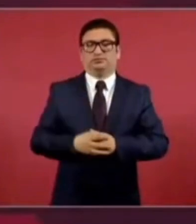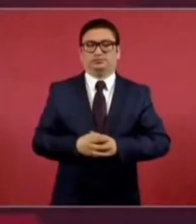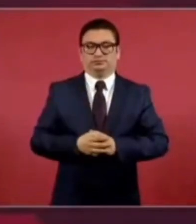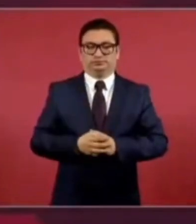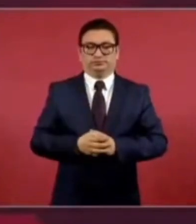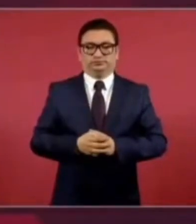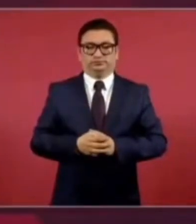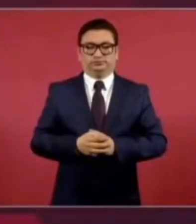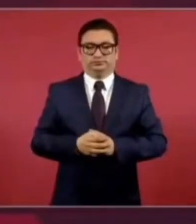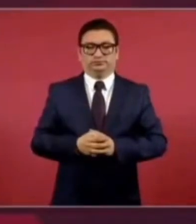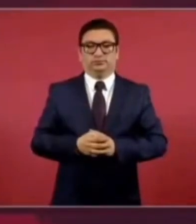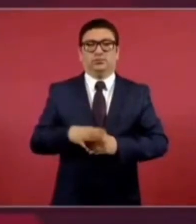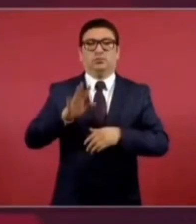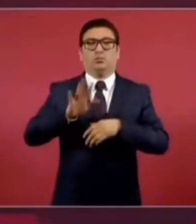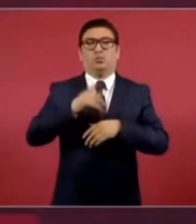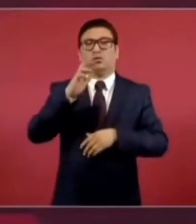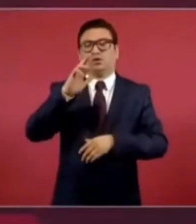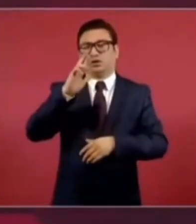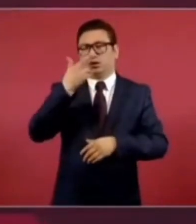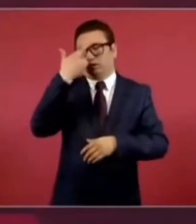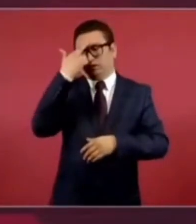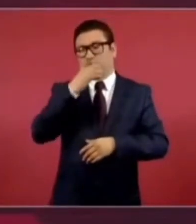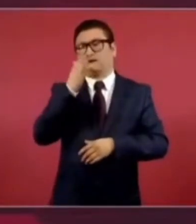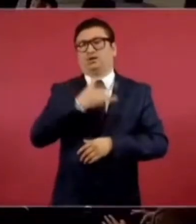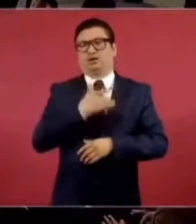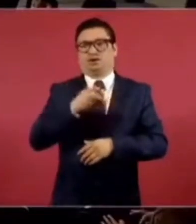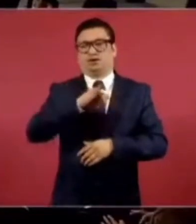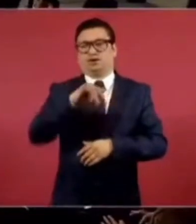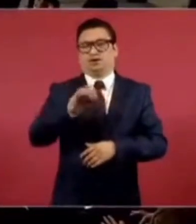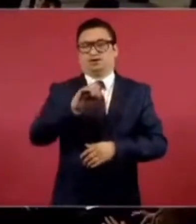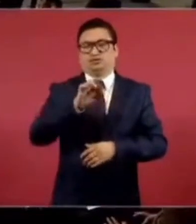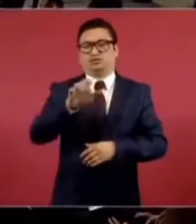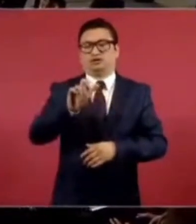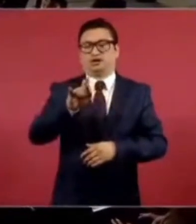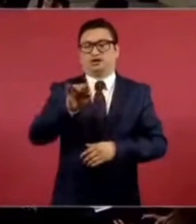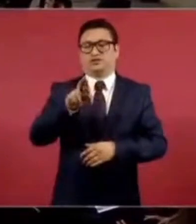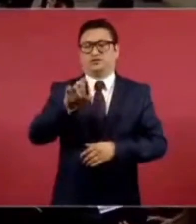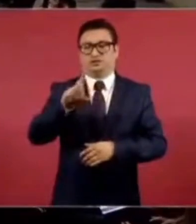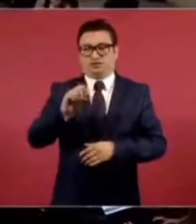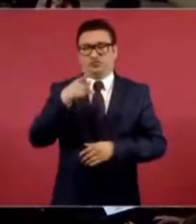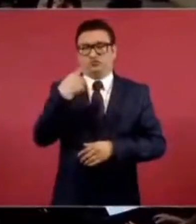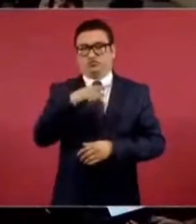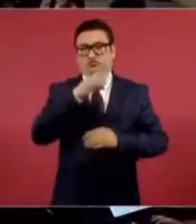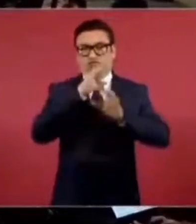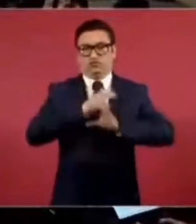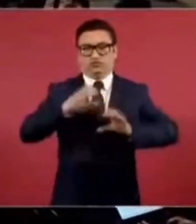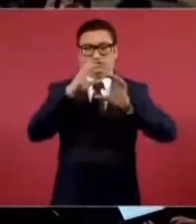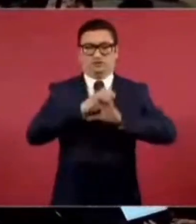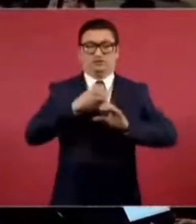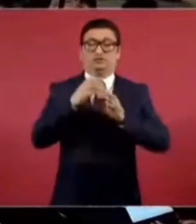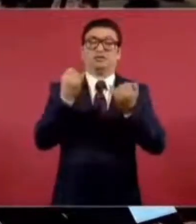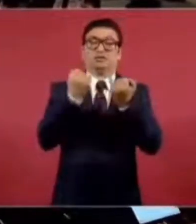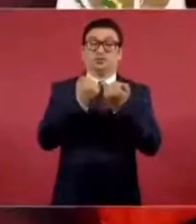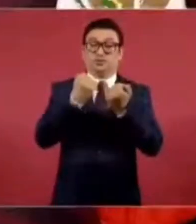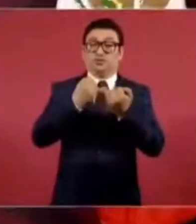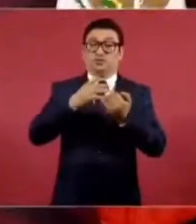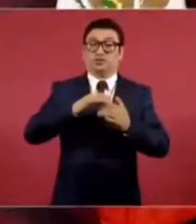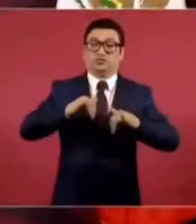en recuerdo de José Alfredo y del corrido además es una zona